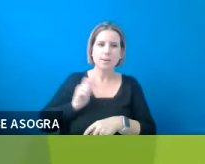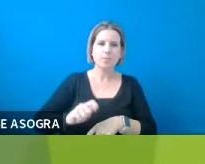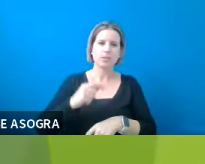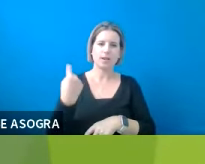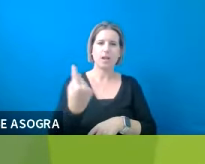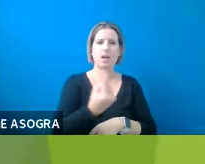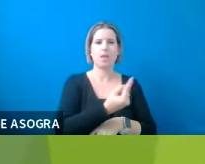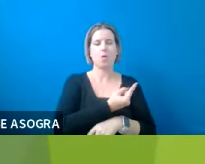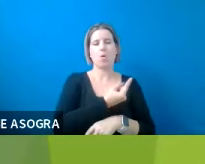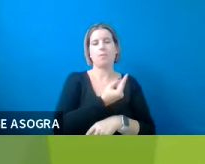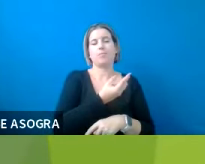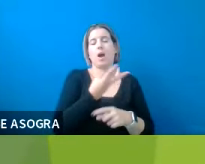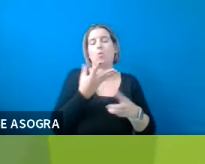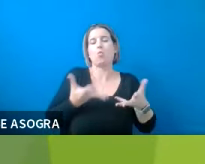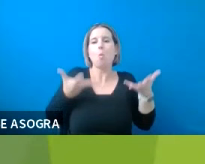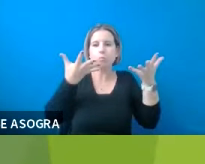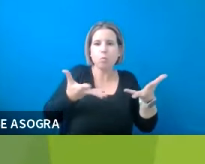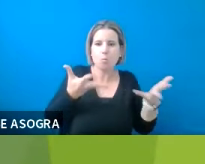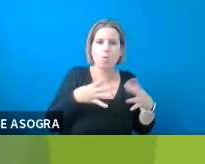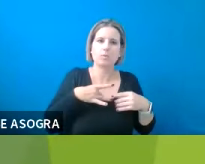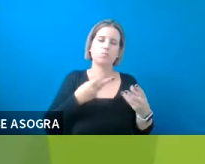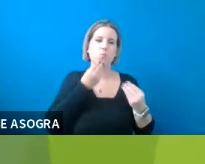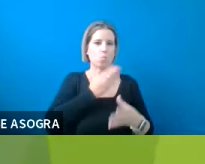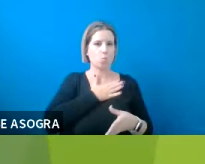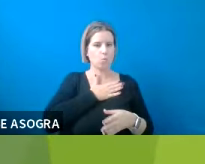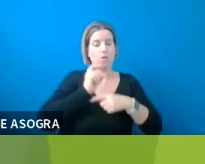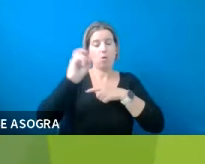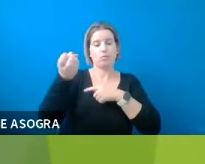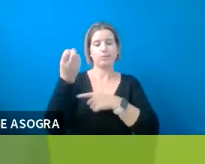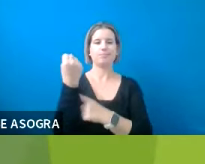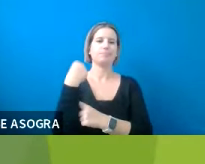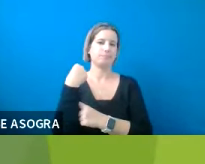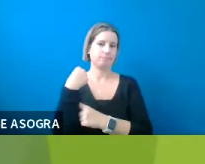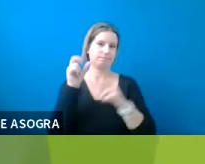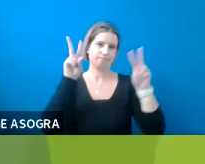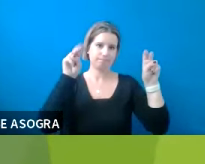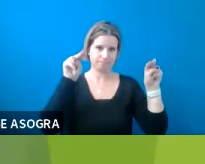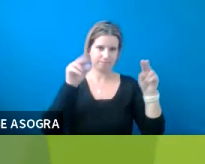cual más entregado y a cada cual más pasota, digamos, entre comillas.